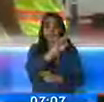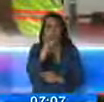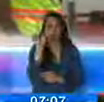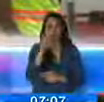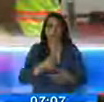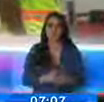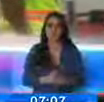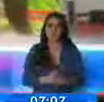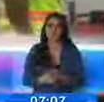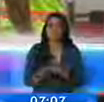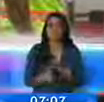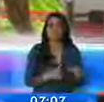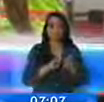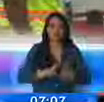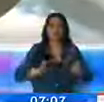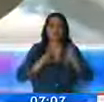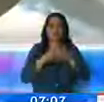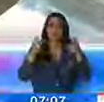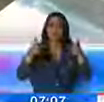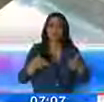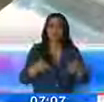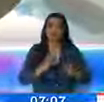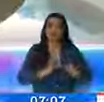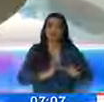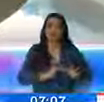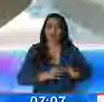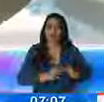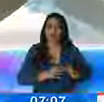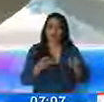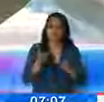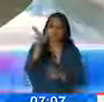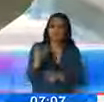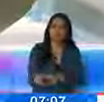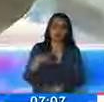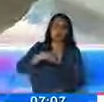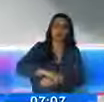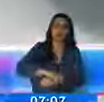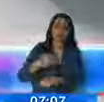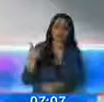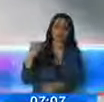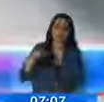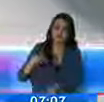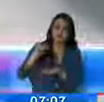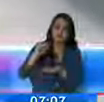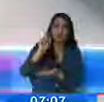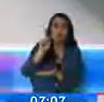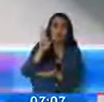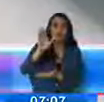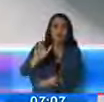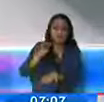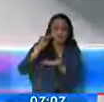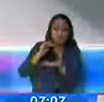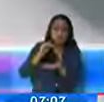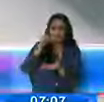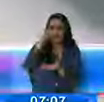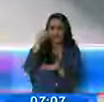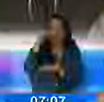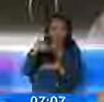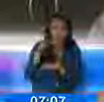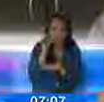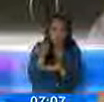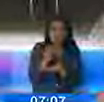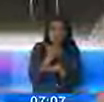otra parte la unidad de vigilancia calderón capturó a un hombre que portaba un kilo de una sustancia sujeta a fiscalización